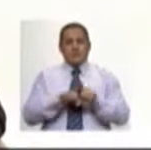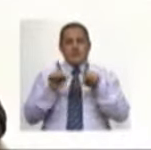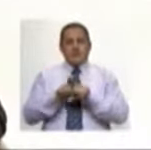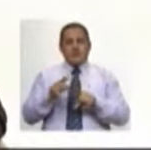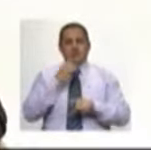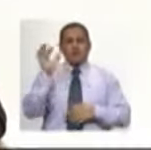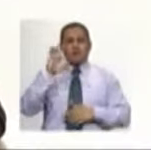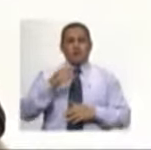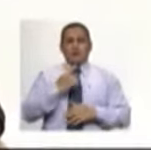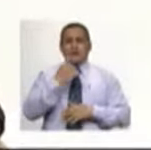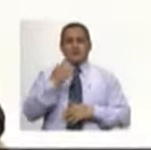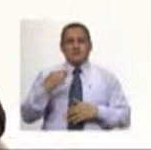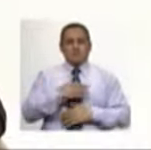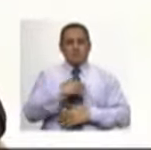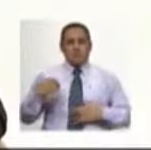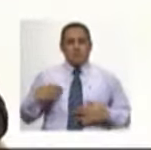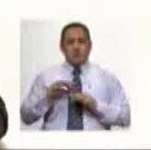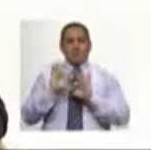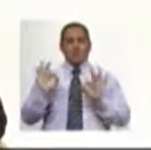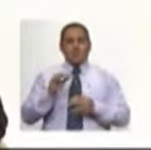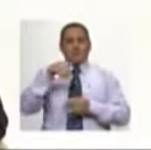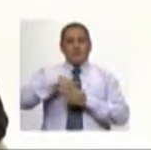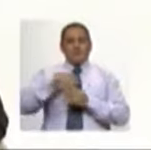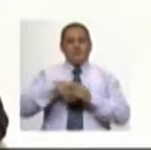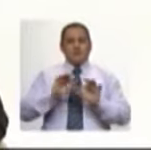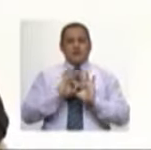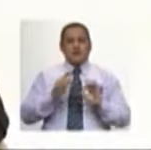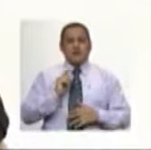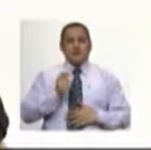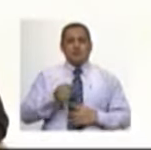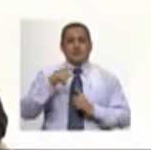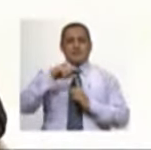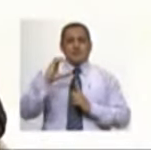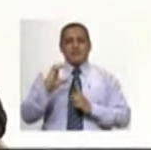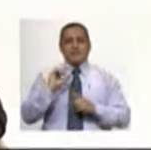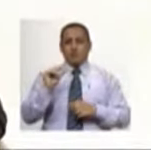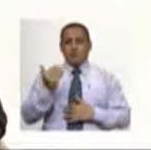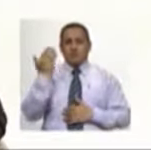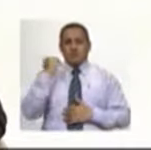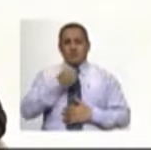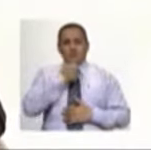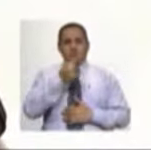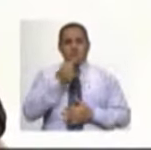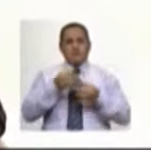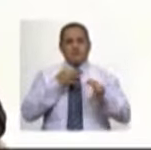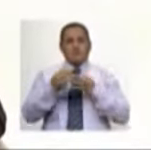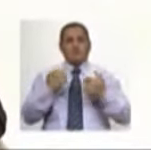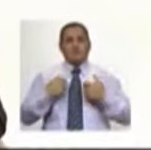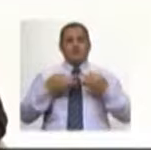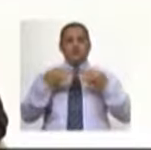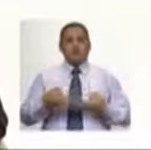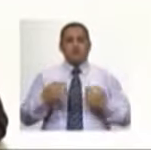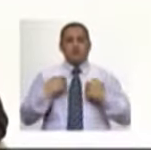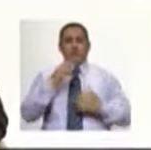nunca ha sido miembro o candidato a magistrado del Tribunal Constitucional. Hace poco vi una entrevista donde él decía, pero es que formalmente nadie